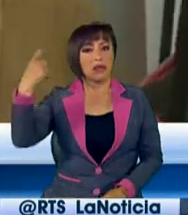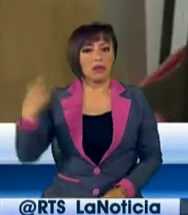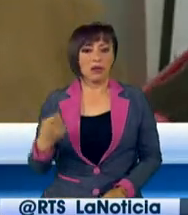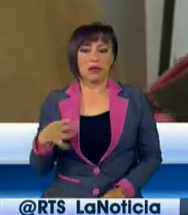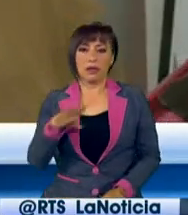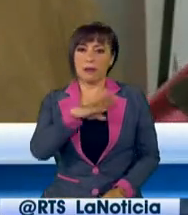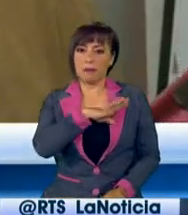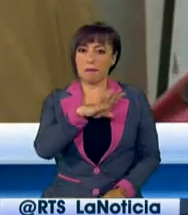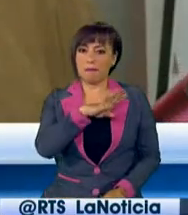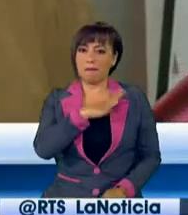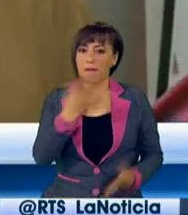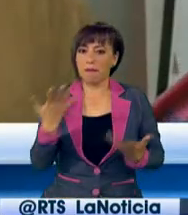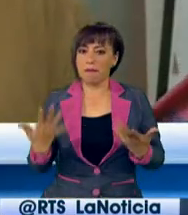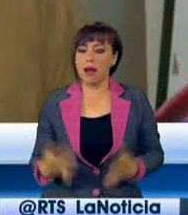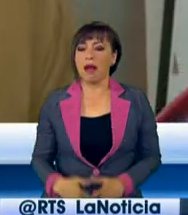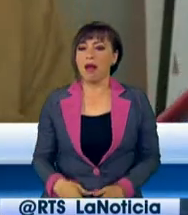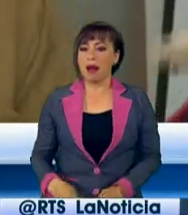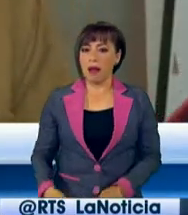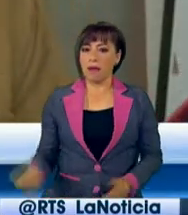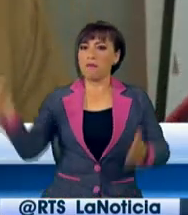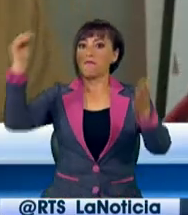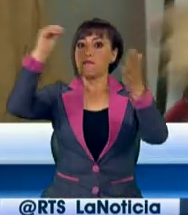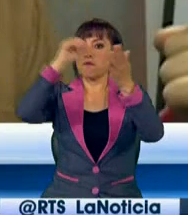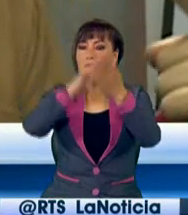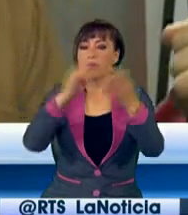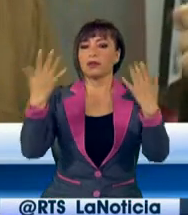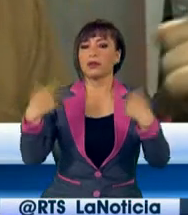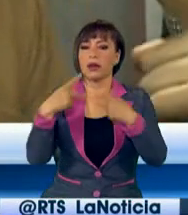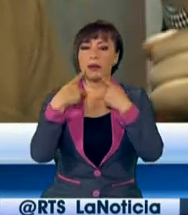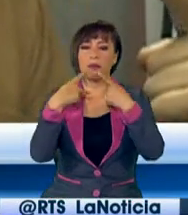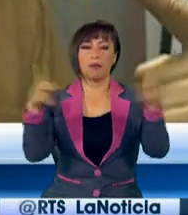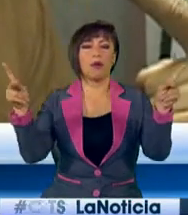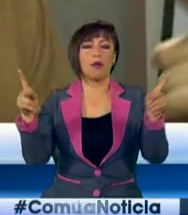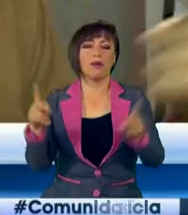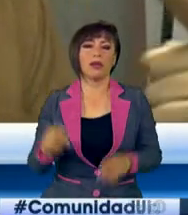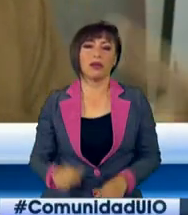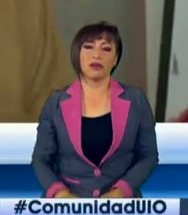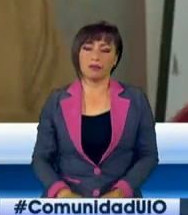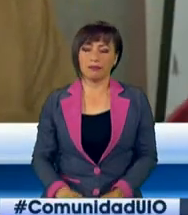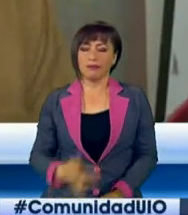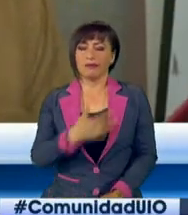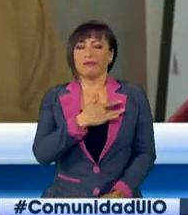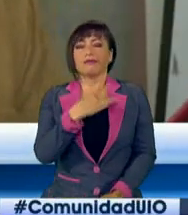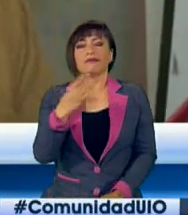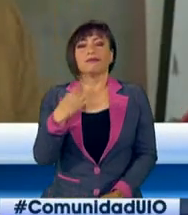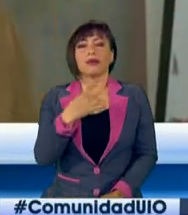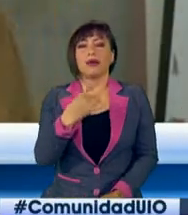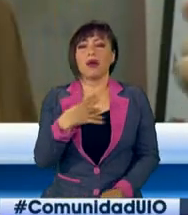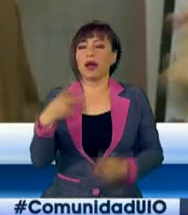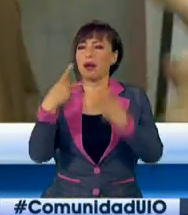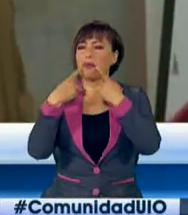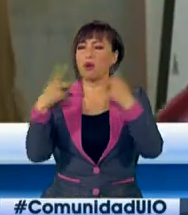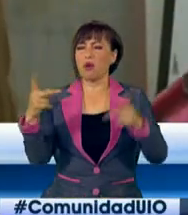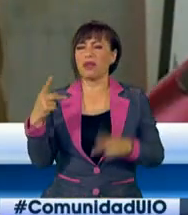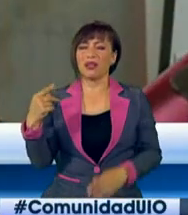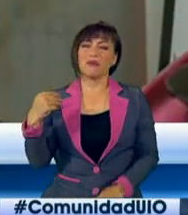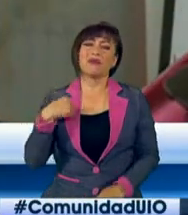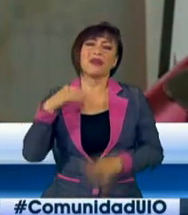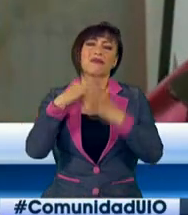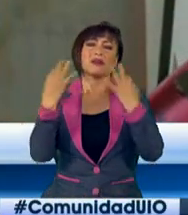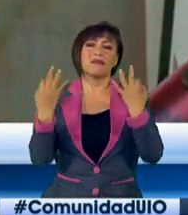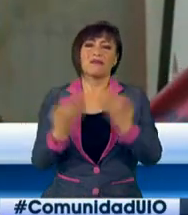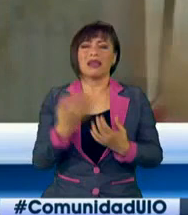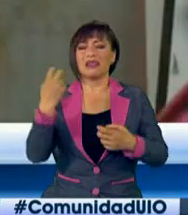redes sociales ese video, cuando ese dolor inmenso provocado por haberse hecho público afectó a mi familia y a mis